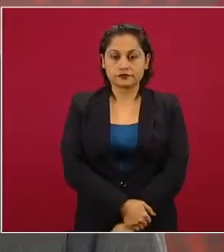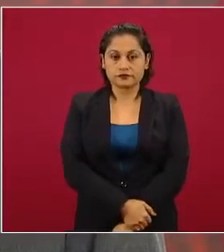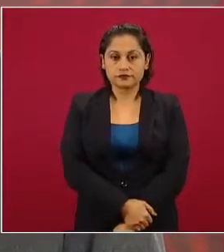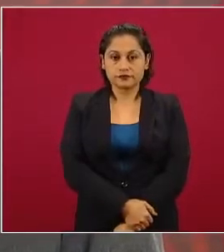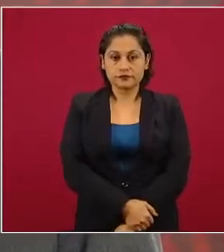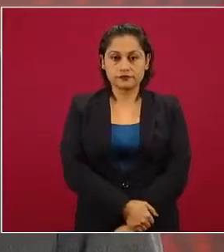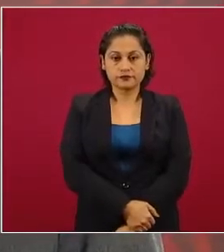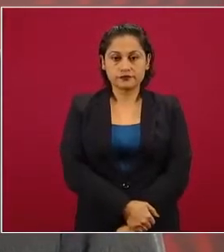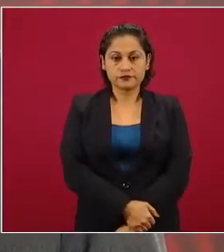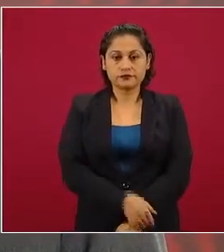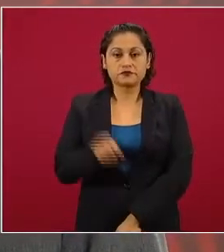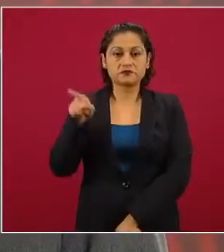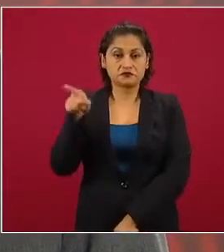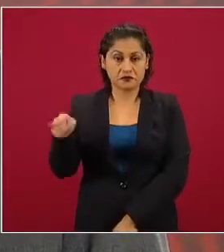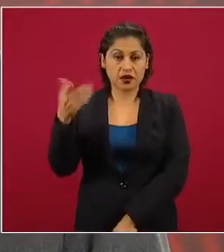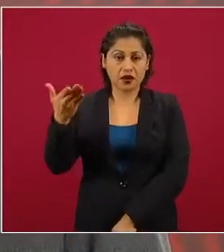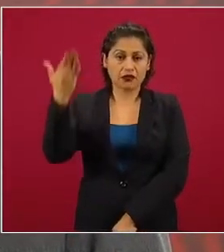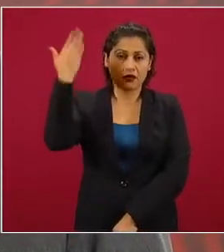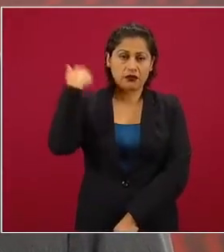Me ayudó